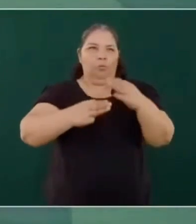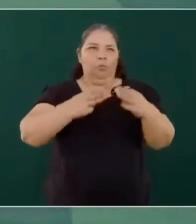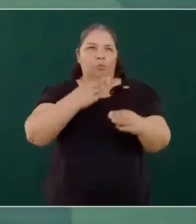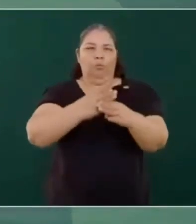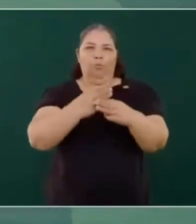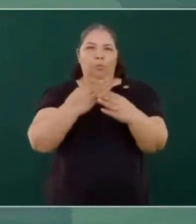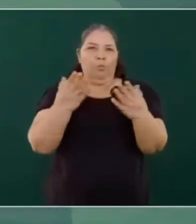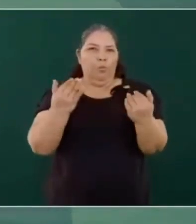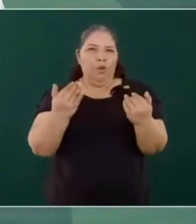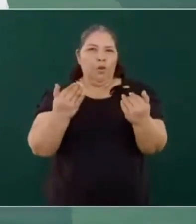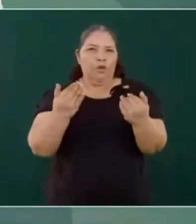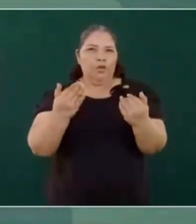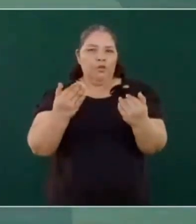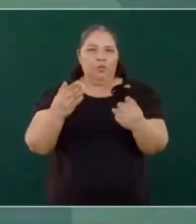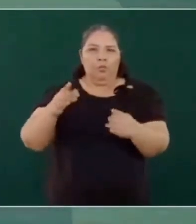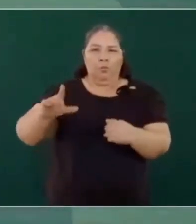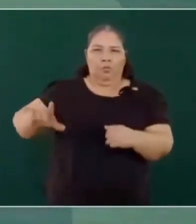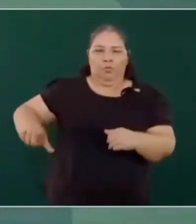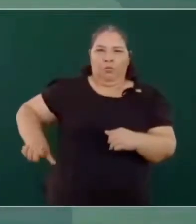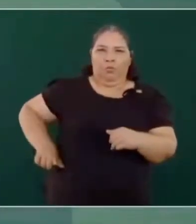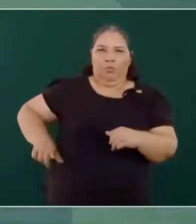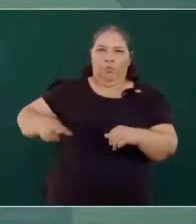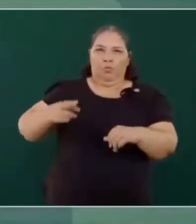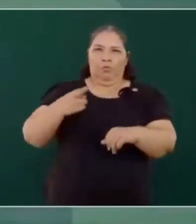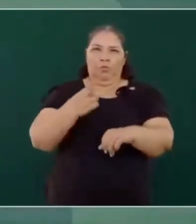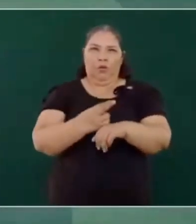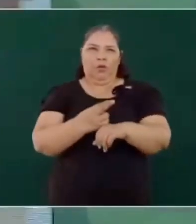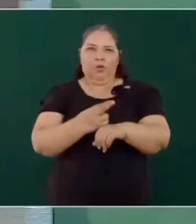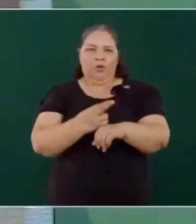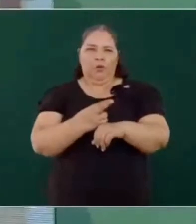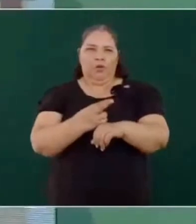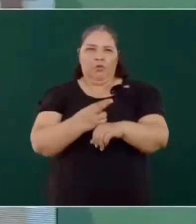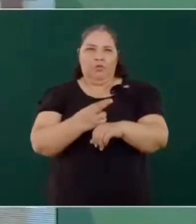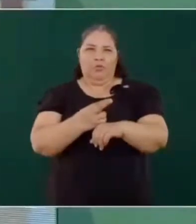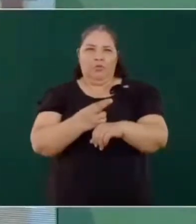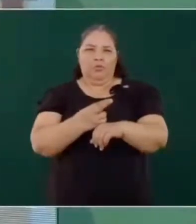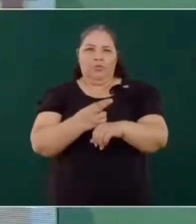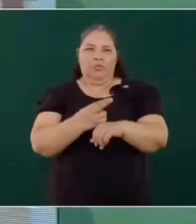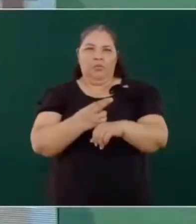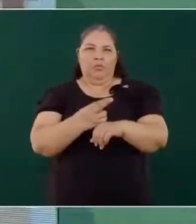un gobierno que todos los días